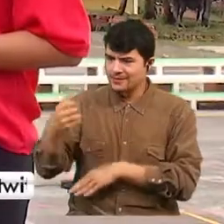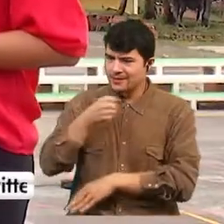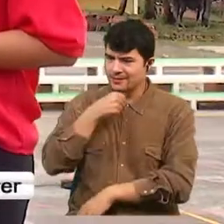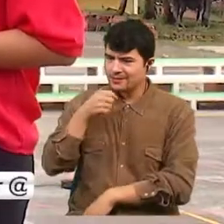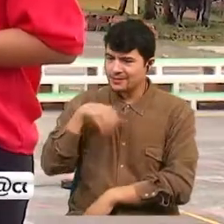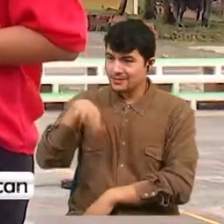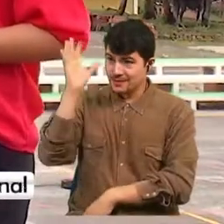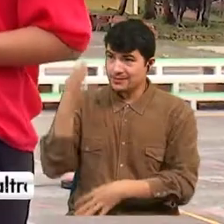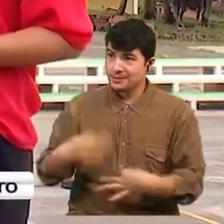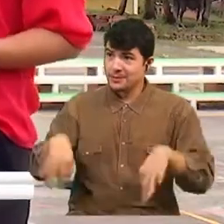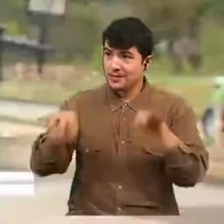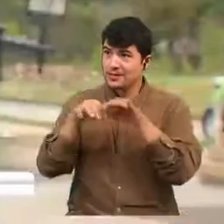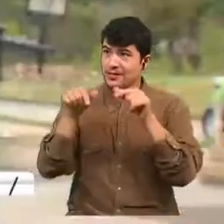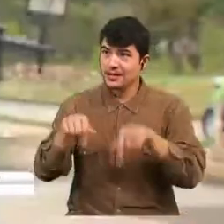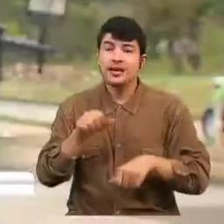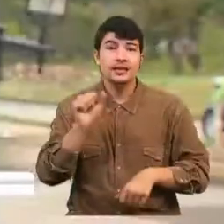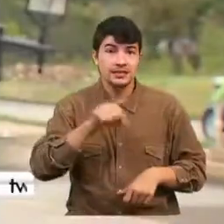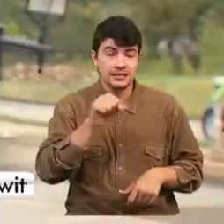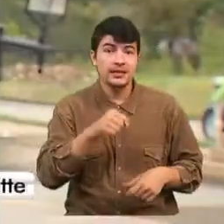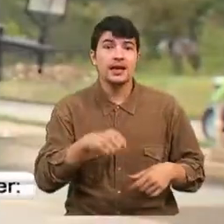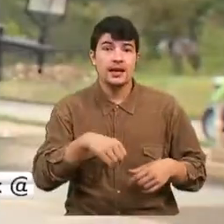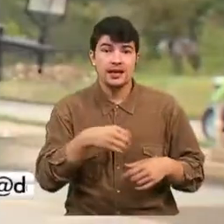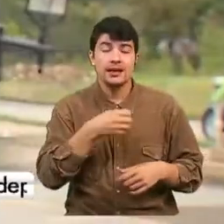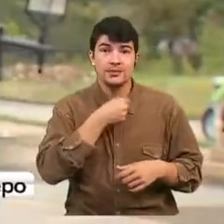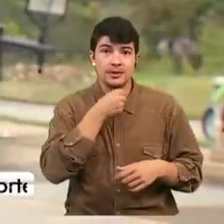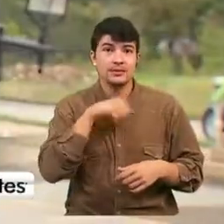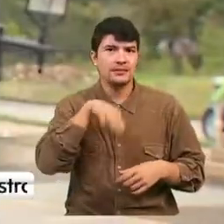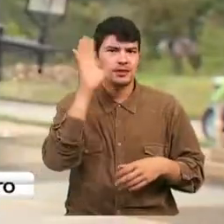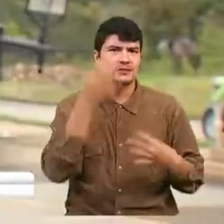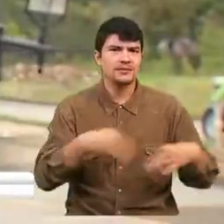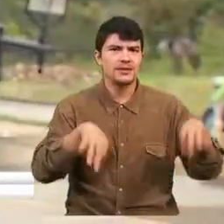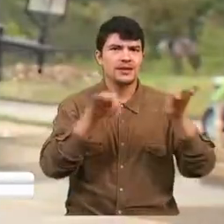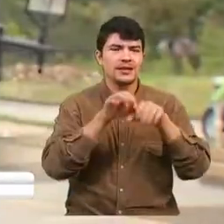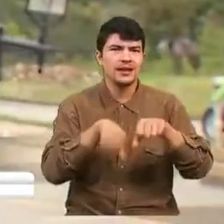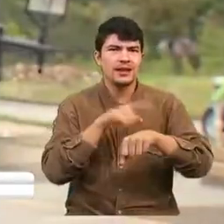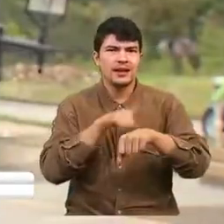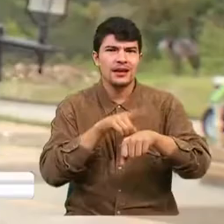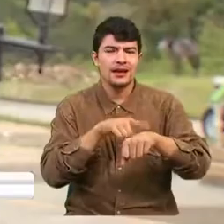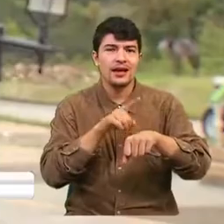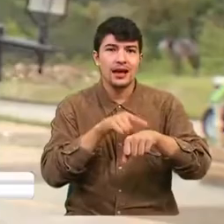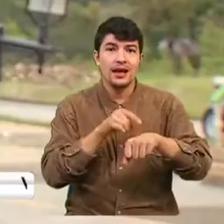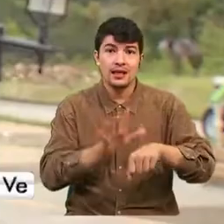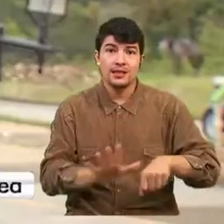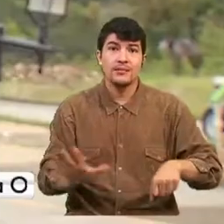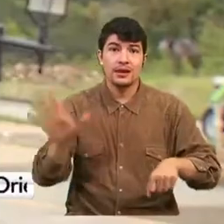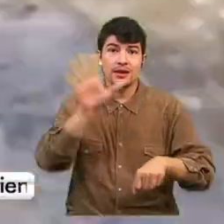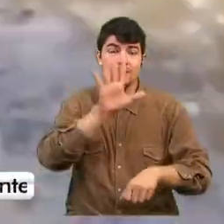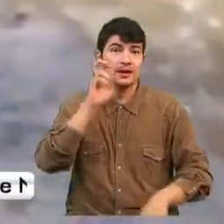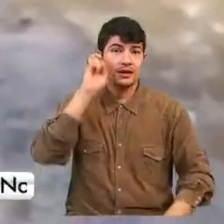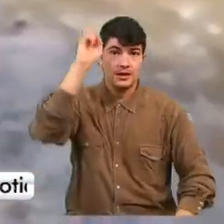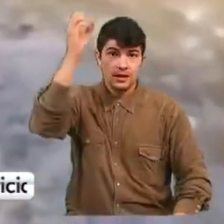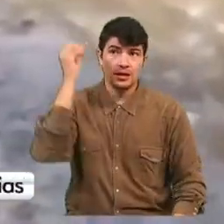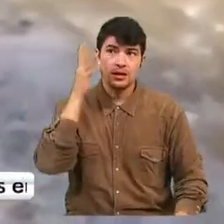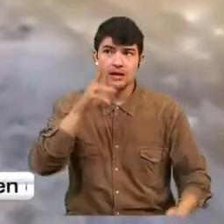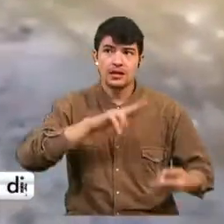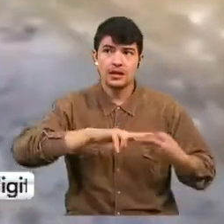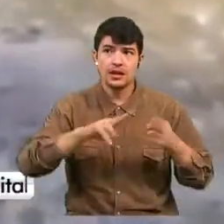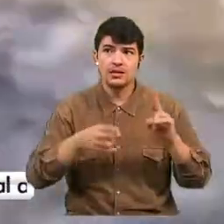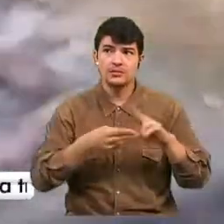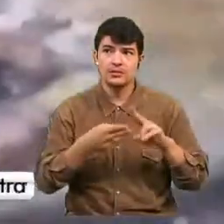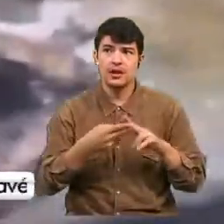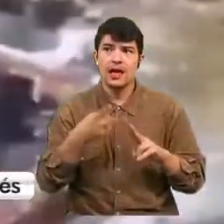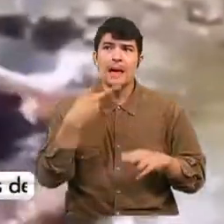más importantes del día? Iniciamos con la noticia más importante que se registra a esta hora en el departamento de Norte de Santander y tiene que ver con los